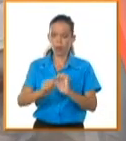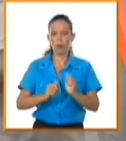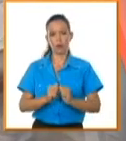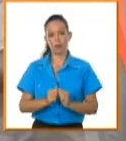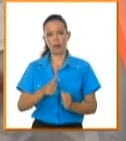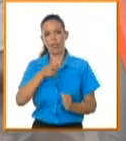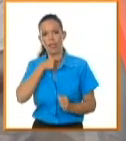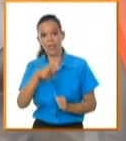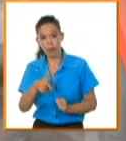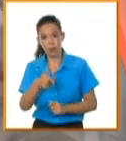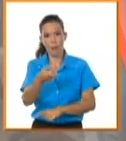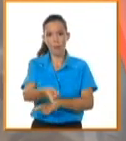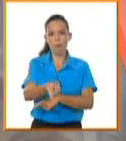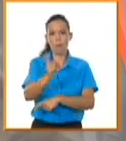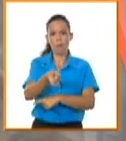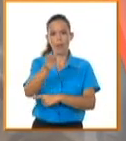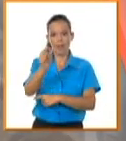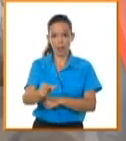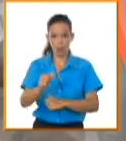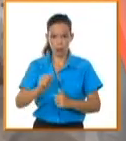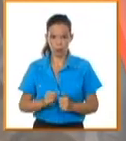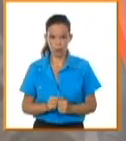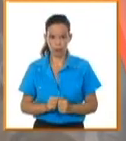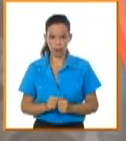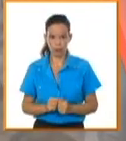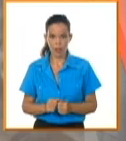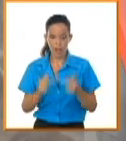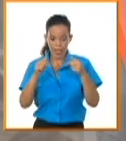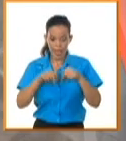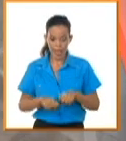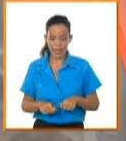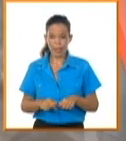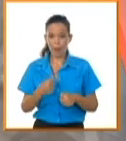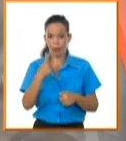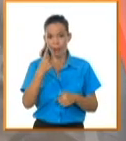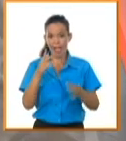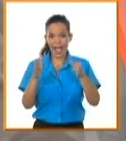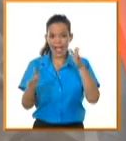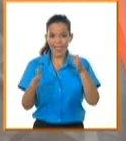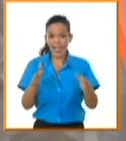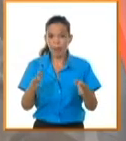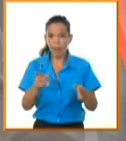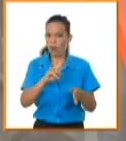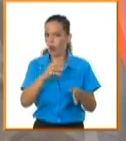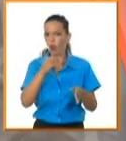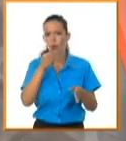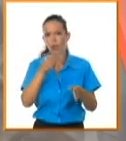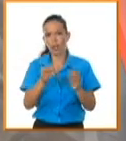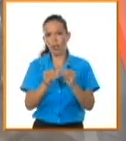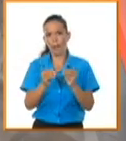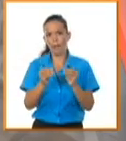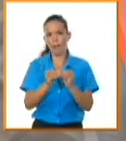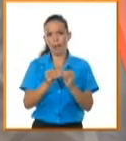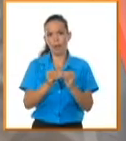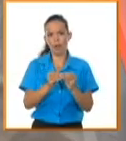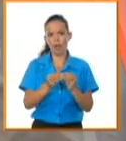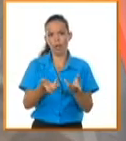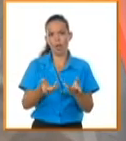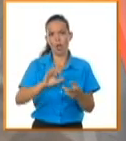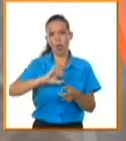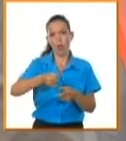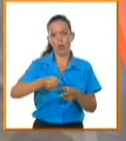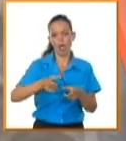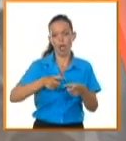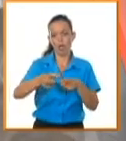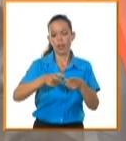nosotros no podemos en esta primera etapa nosotros no podemos hasta que no logremos con esos Pescadores que de verdad ellos se inserten